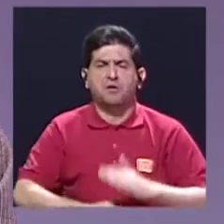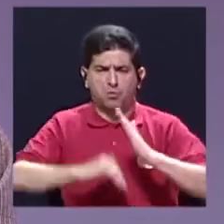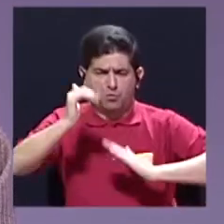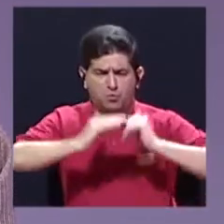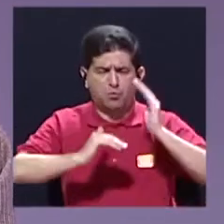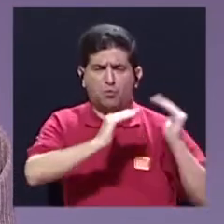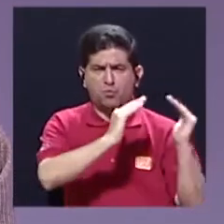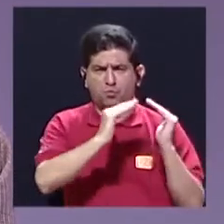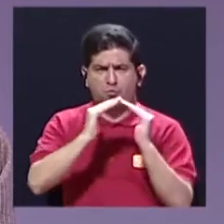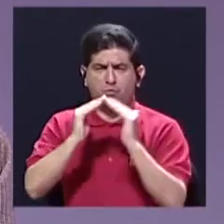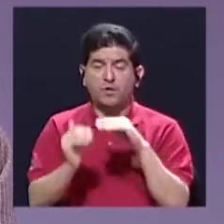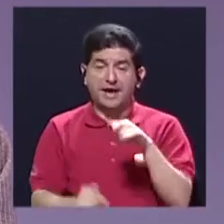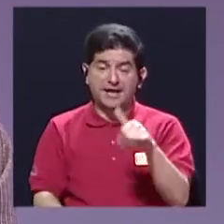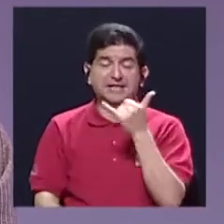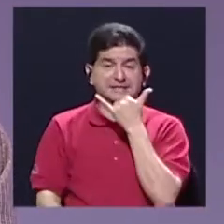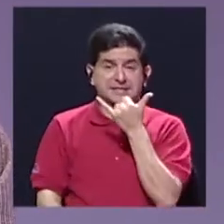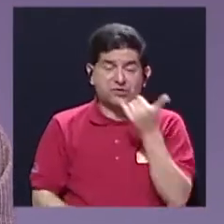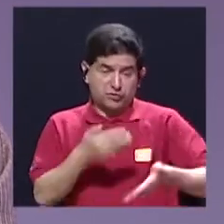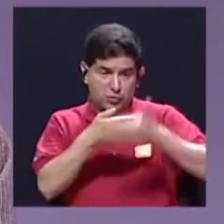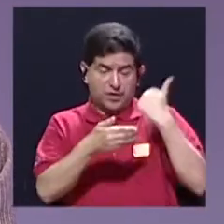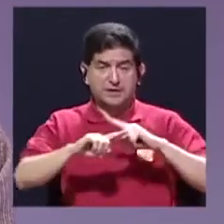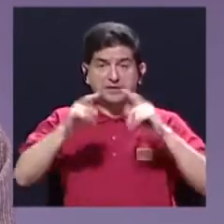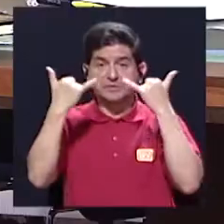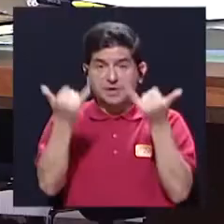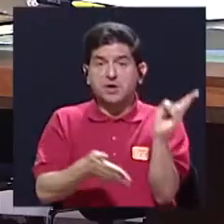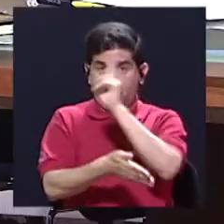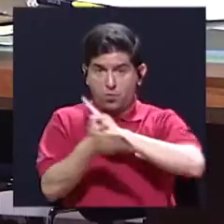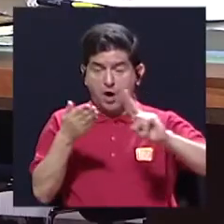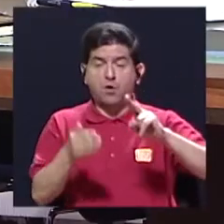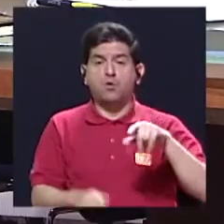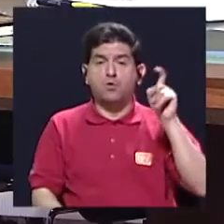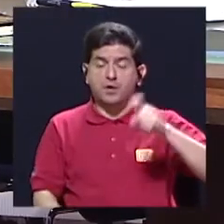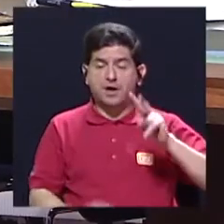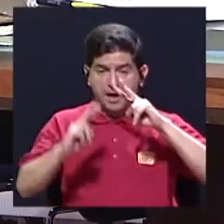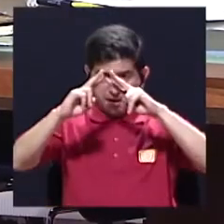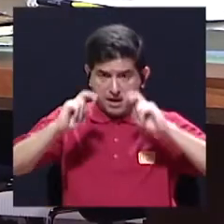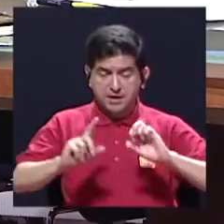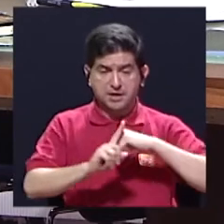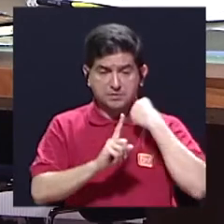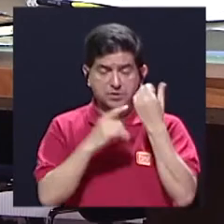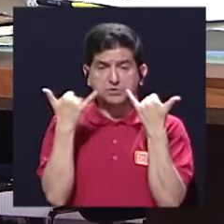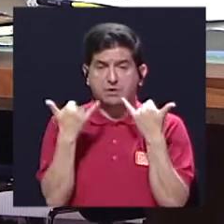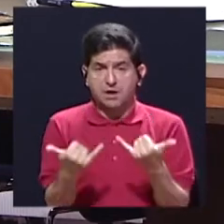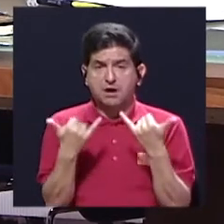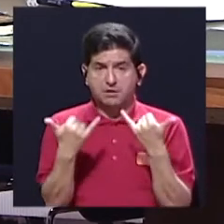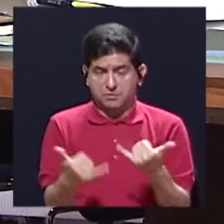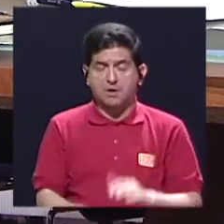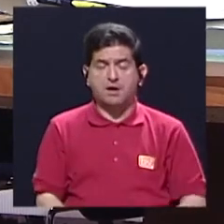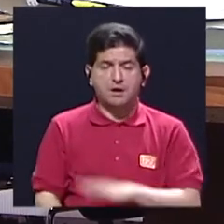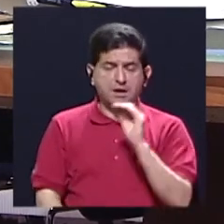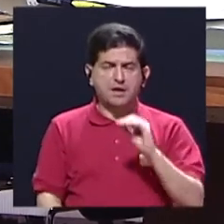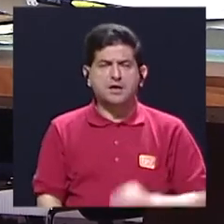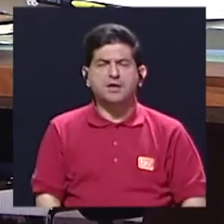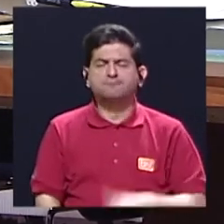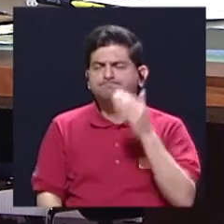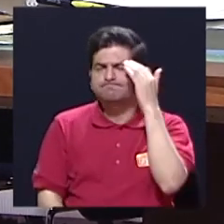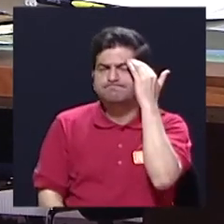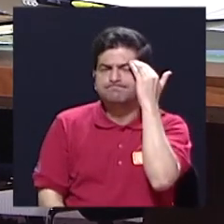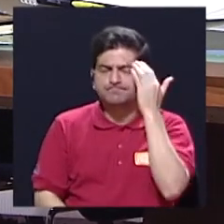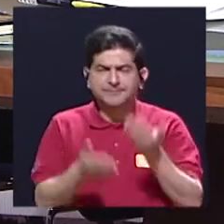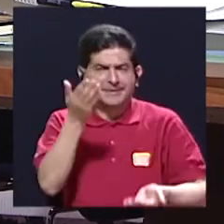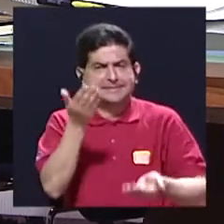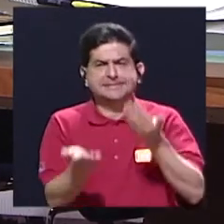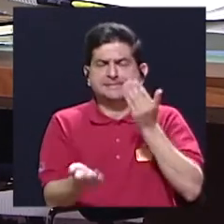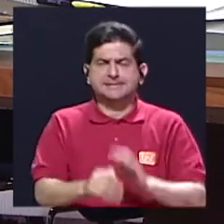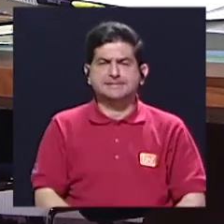es un error del pasado, pero en este momento la universidad tiene que ver la situación tal y como está y ponderar que tal vez sea